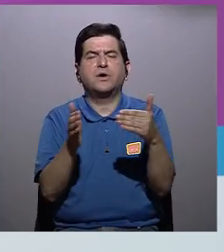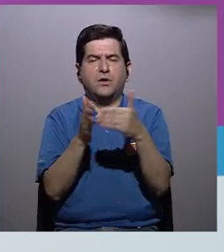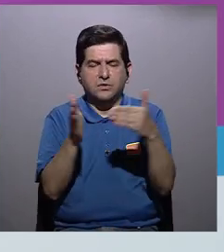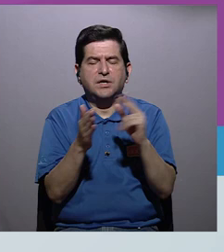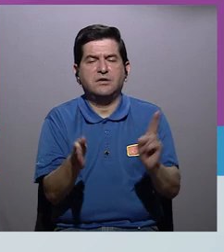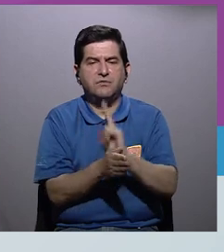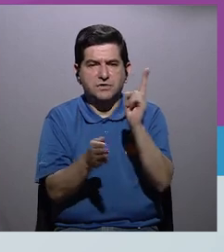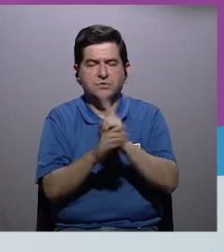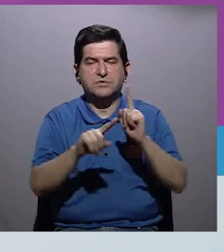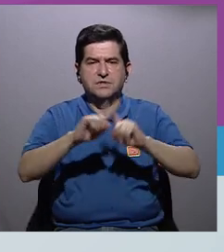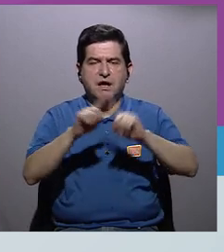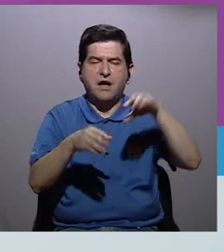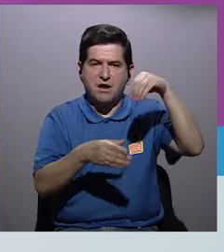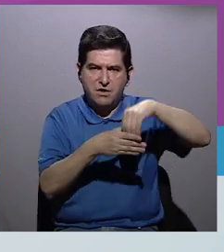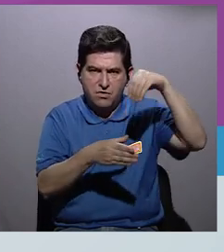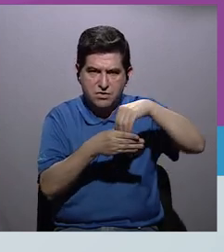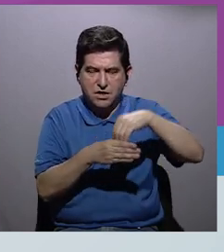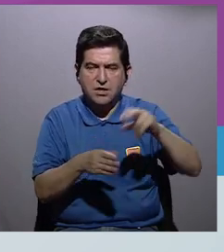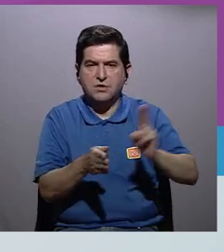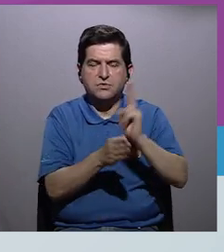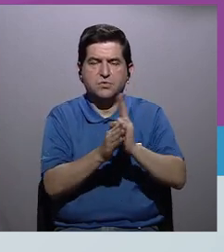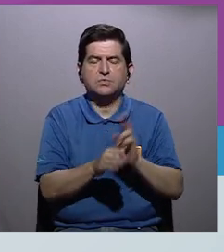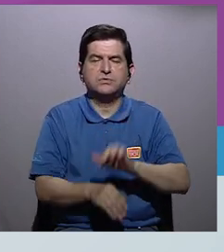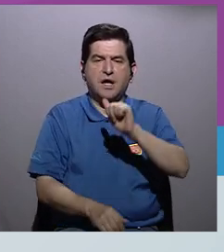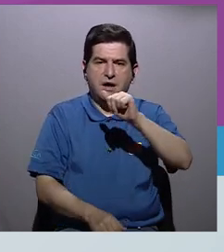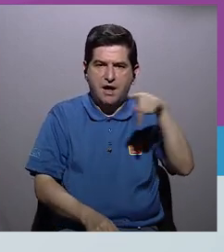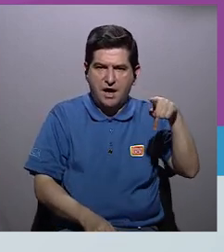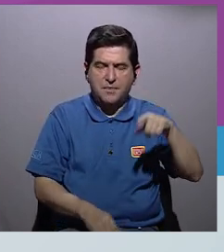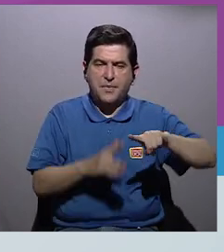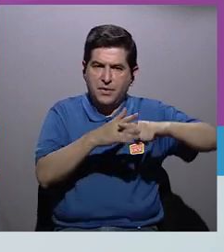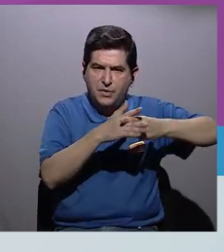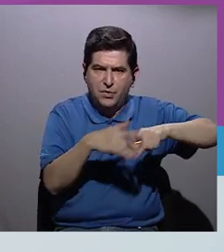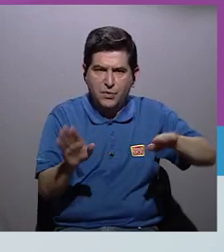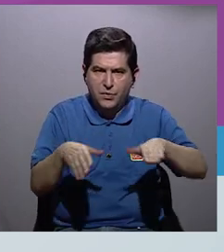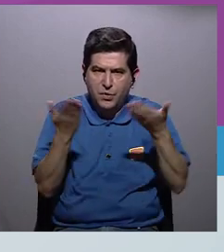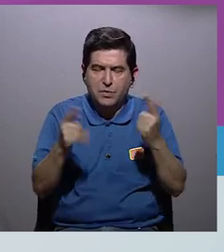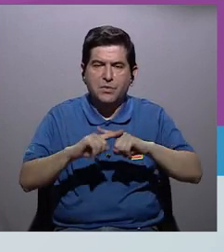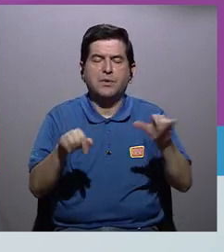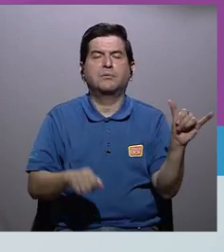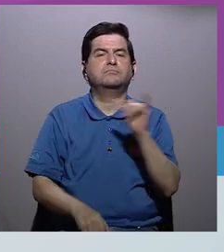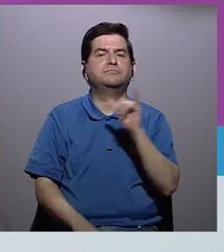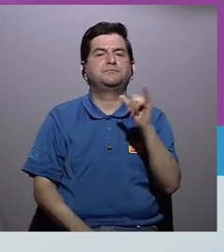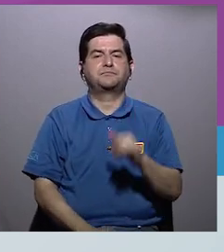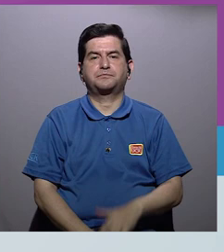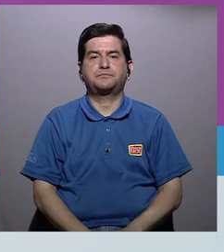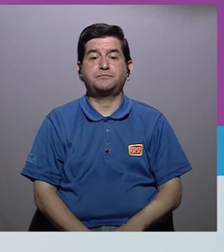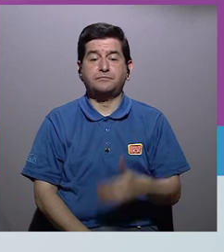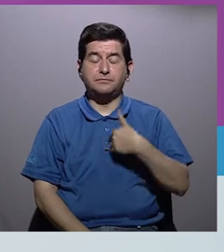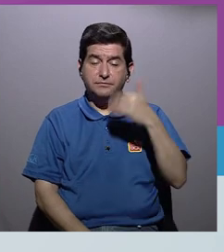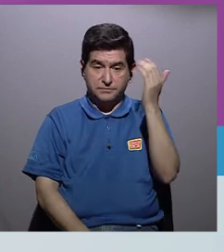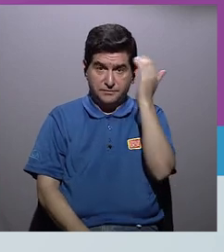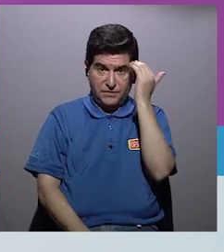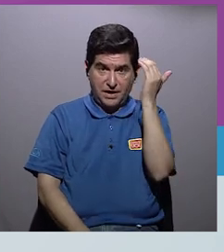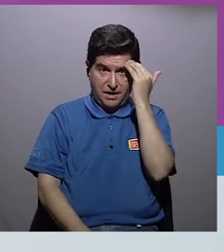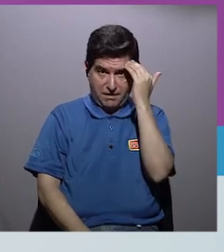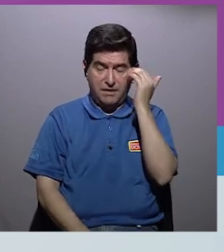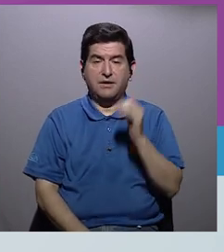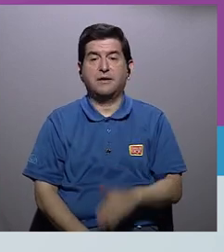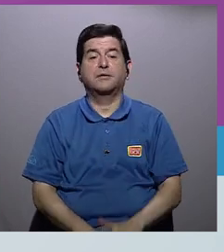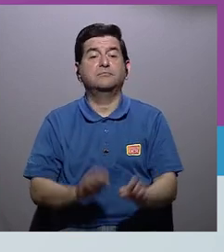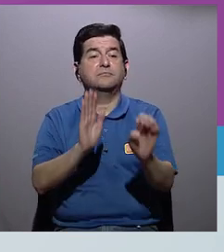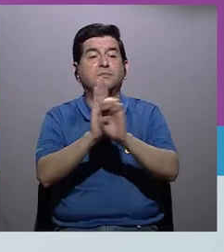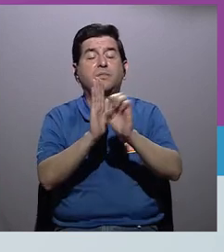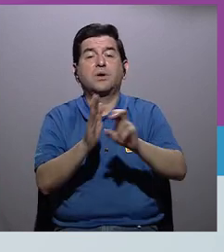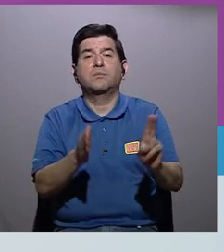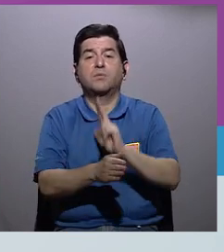retomar, usar otros contenidos, cómo utilizar esas aplicaciones, cómo configurarlas, pero también tener conocimientos por eso, por